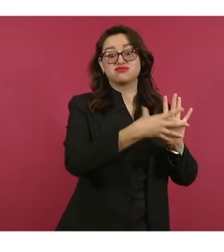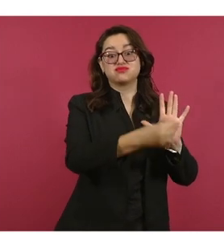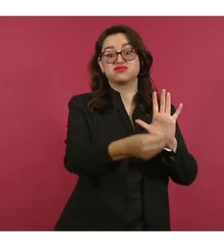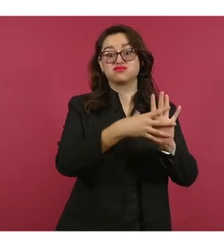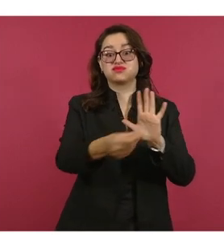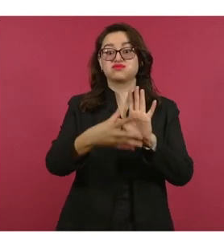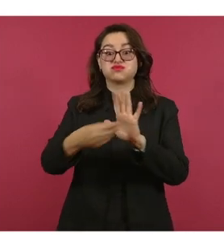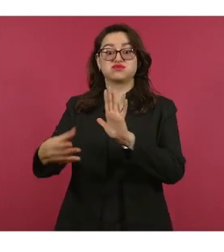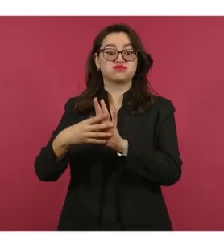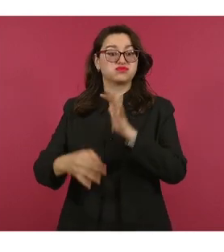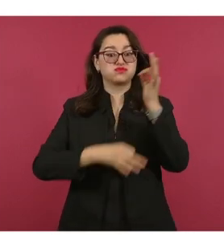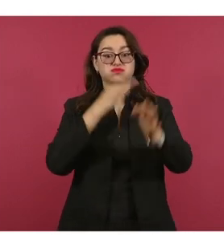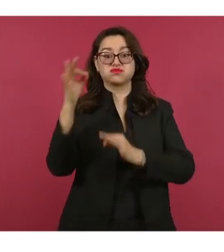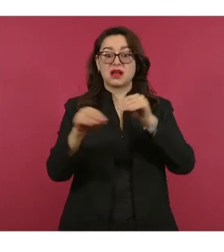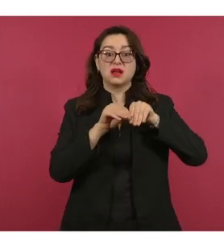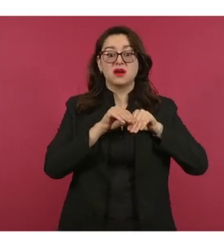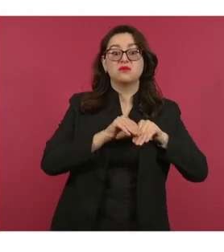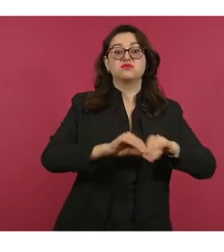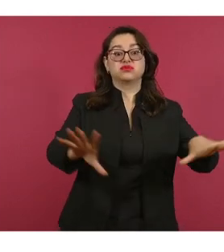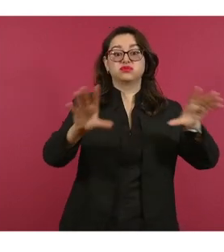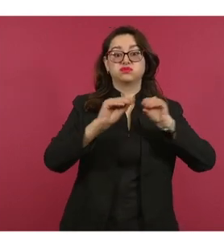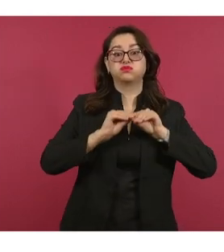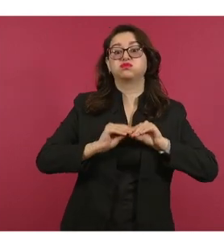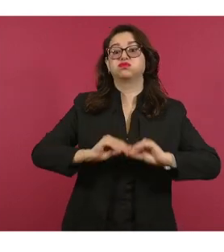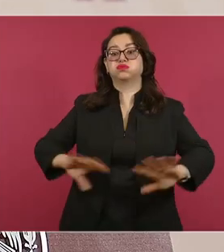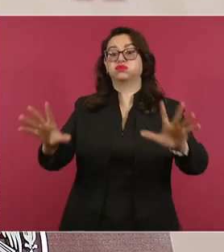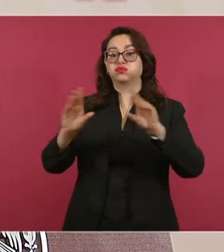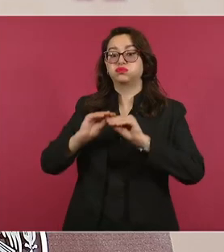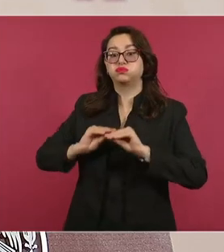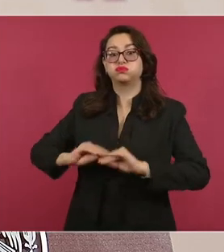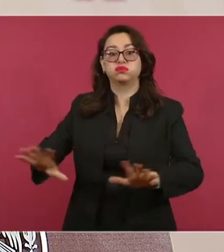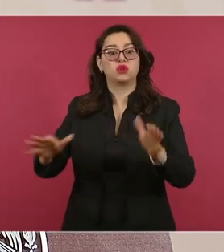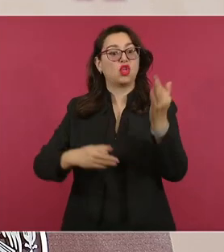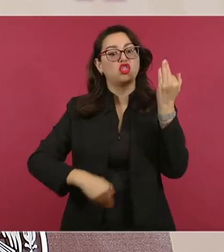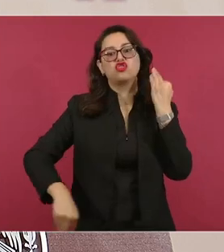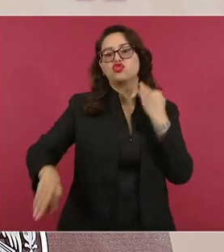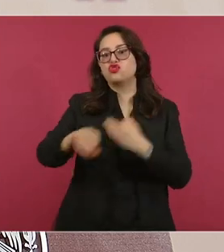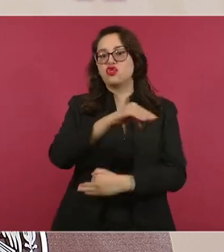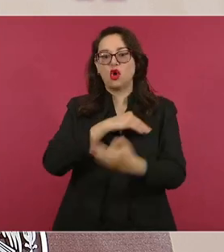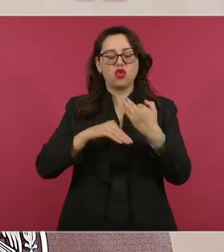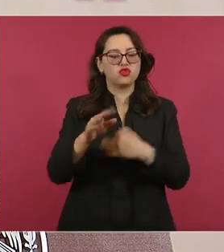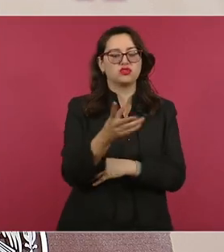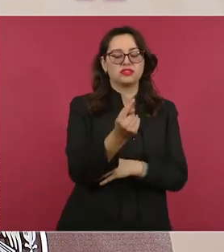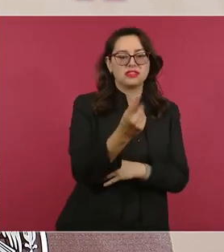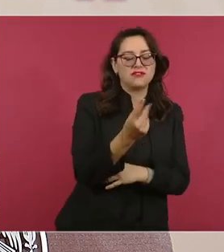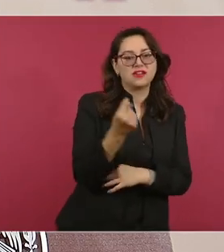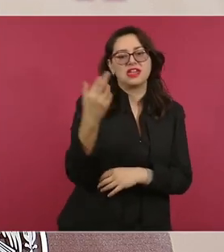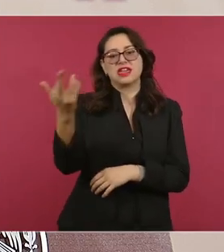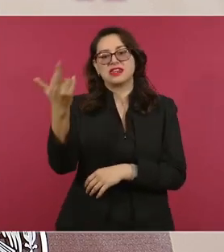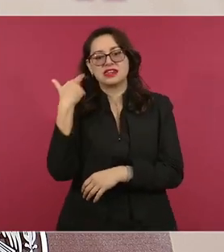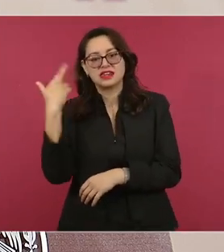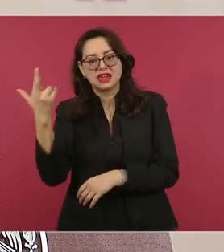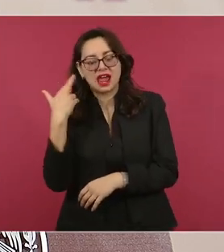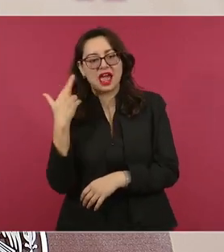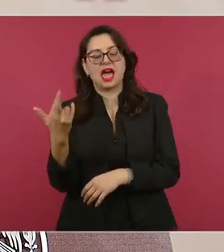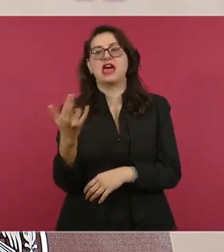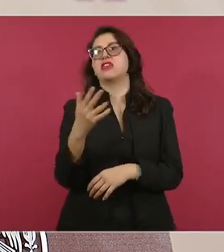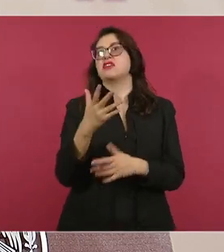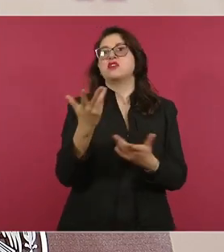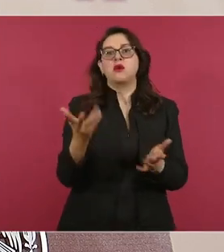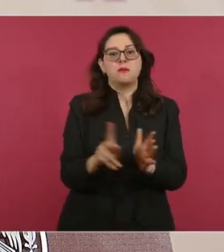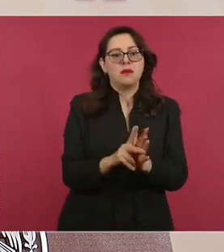Noticieros Televisa, N+, Reporte Índigo, Proceso, Infobae, El Sol de México, Imagen